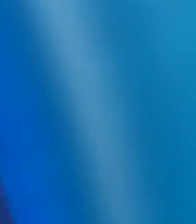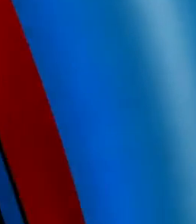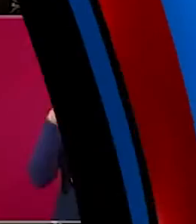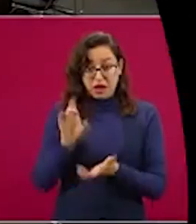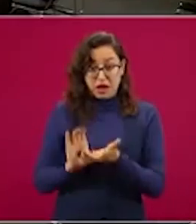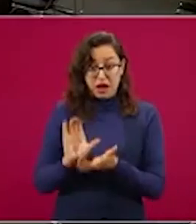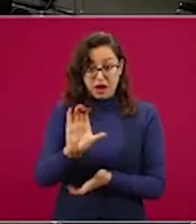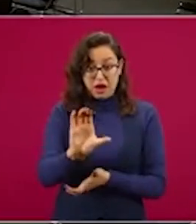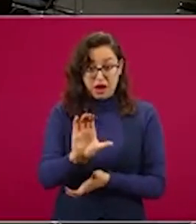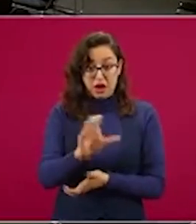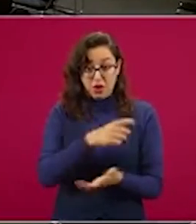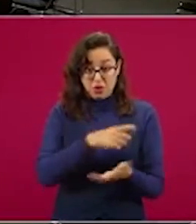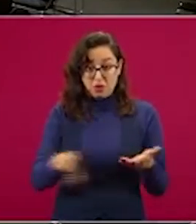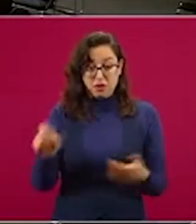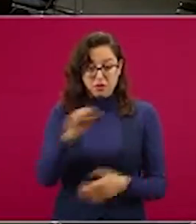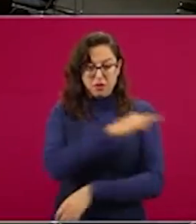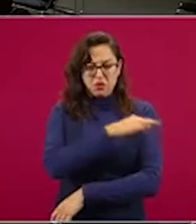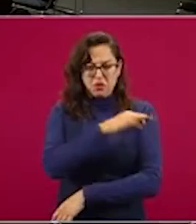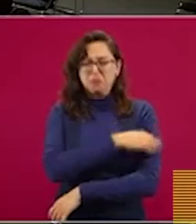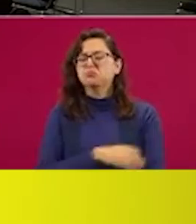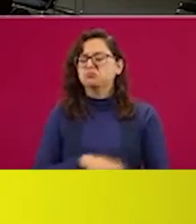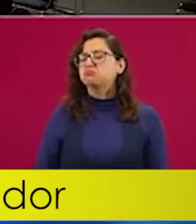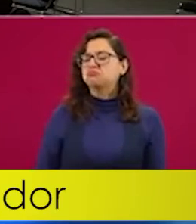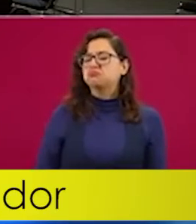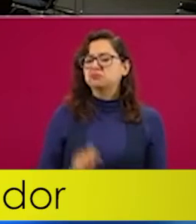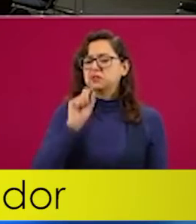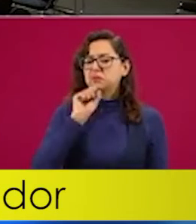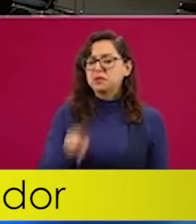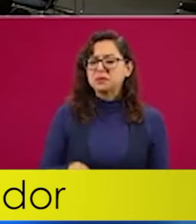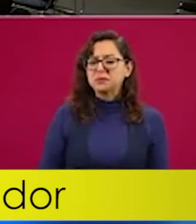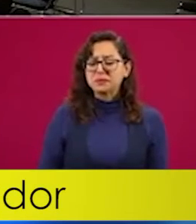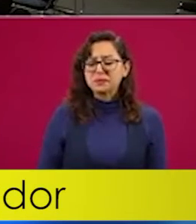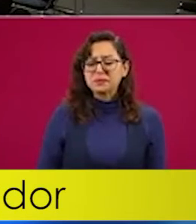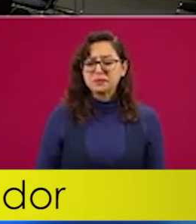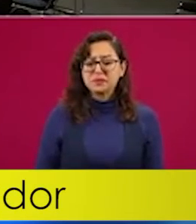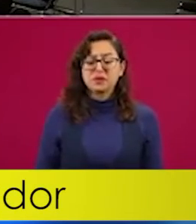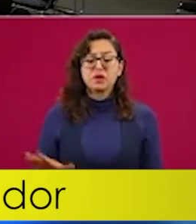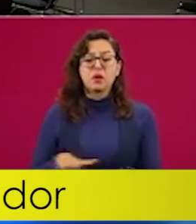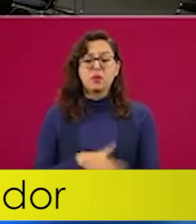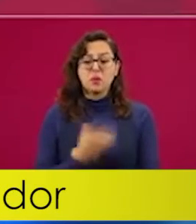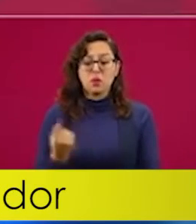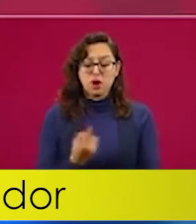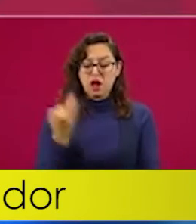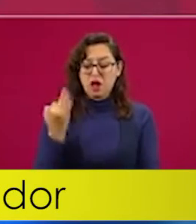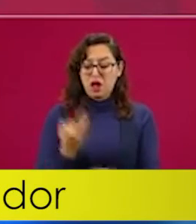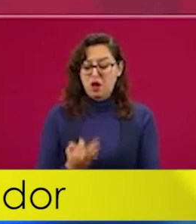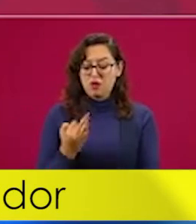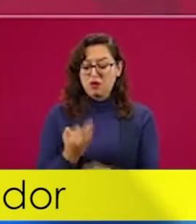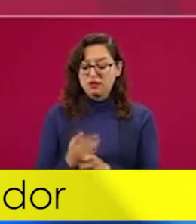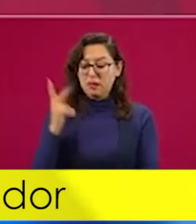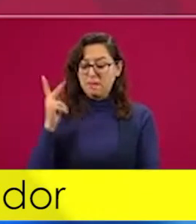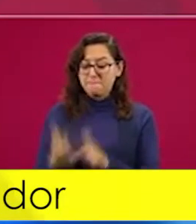fideicomisos, porque lo que nos corresponde dar de anticipo para